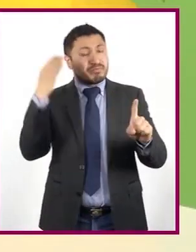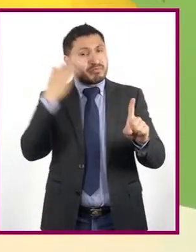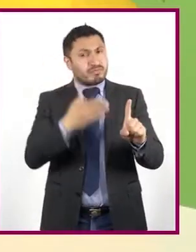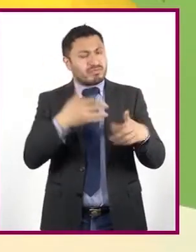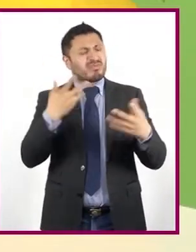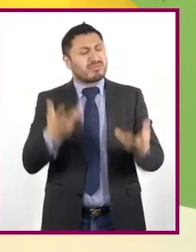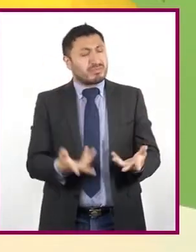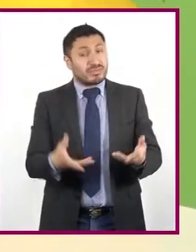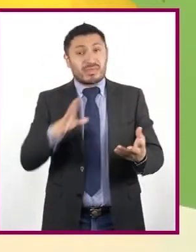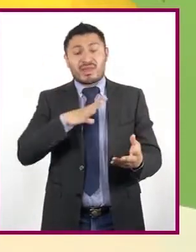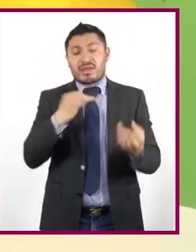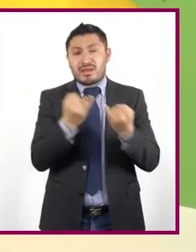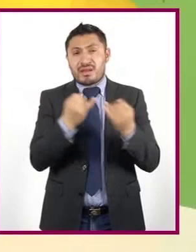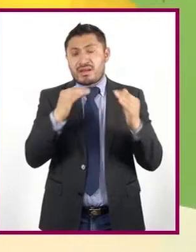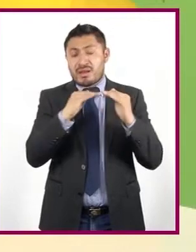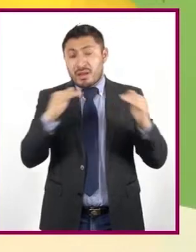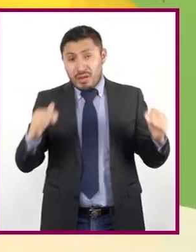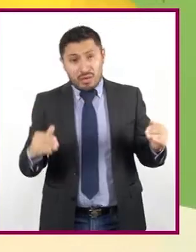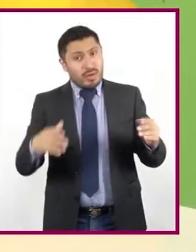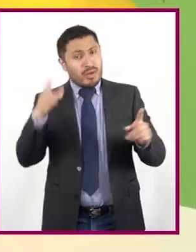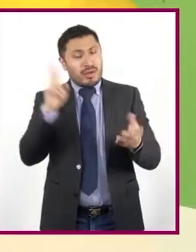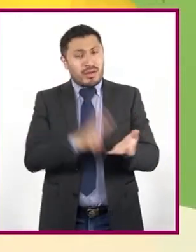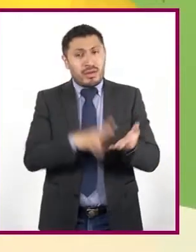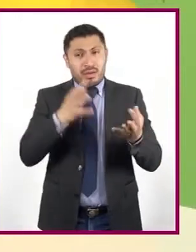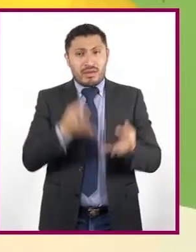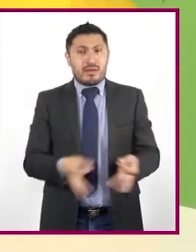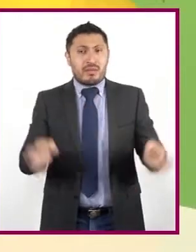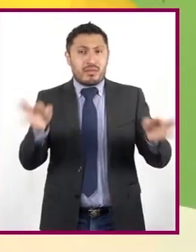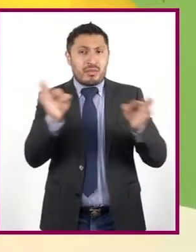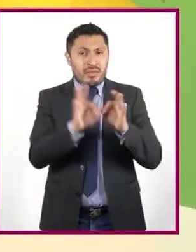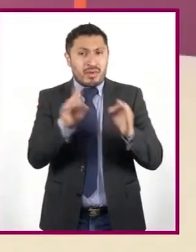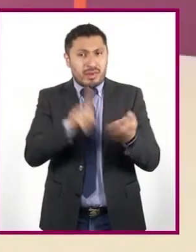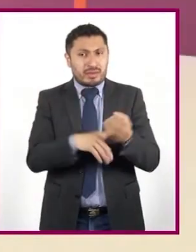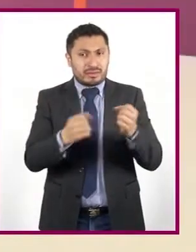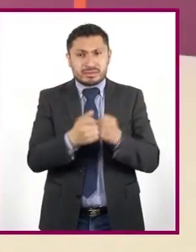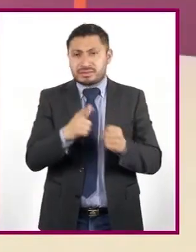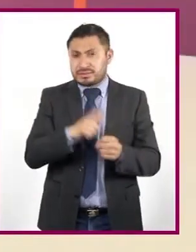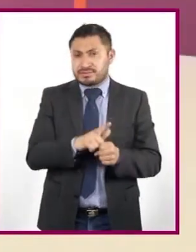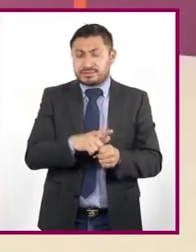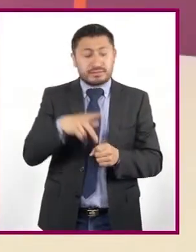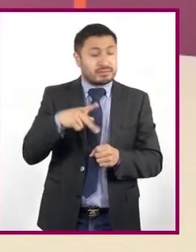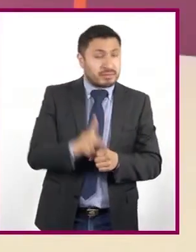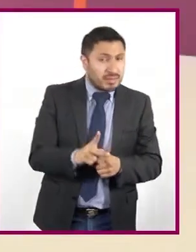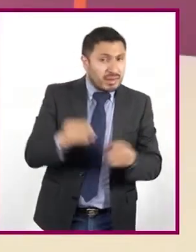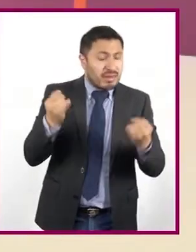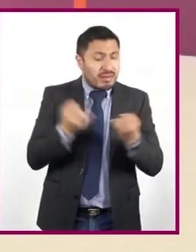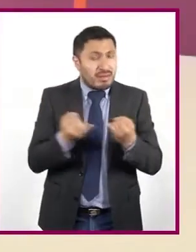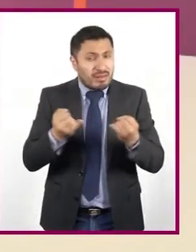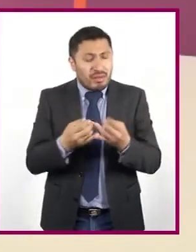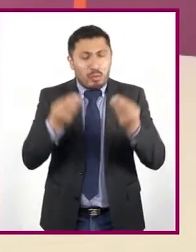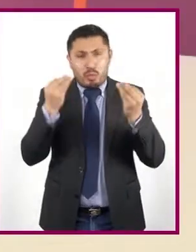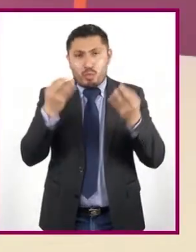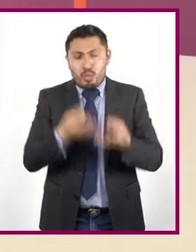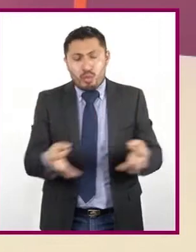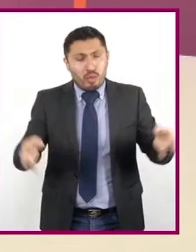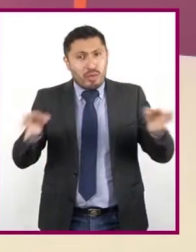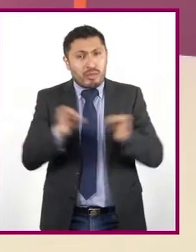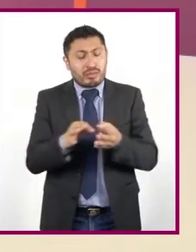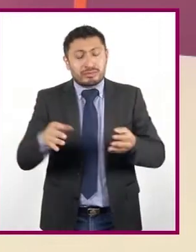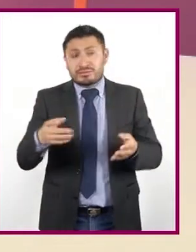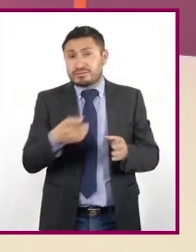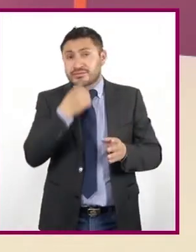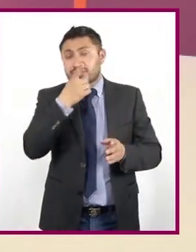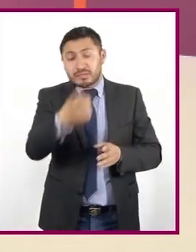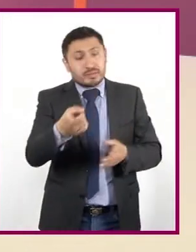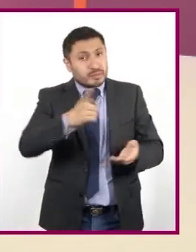la igualdad es un valor fundamental en las sociedades. Pero también es importante subrayar que